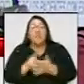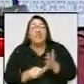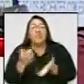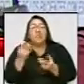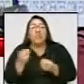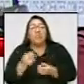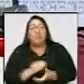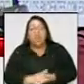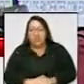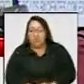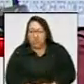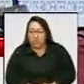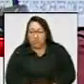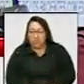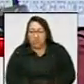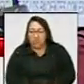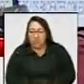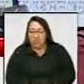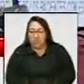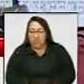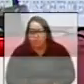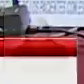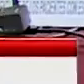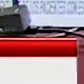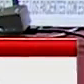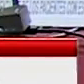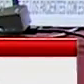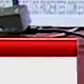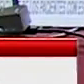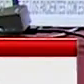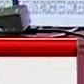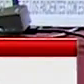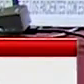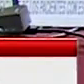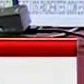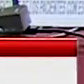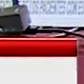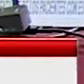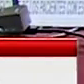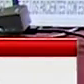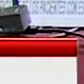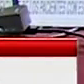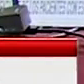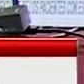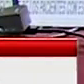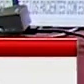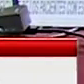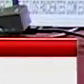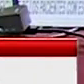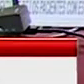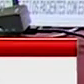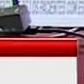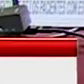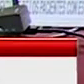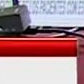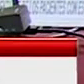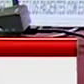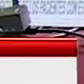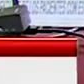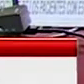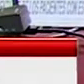como a cinco o seis pacientes de Revagliati que no las ven. Una de ellas, la señorita Yaslin Ramírez Mendoza, que la